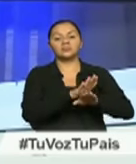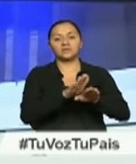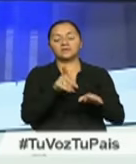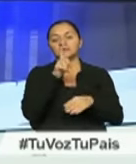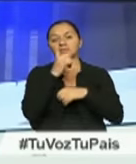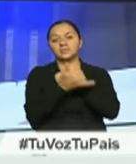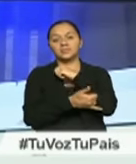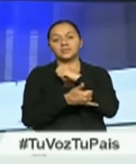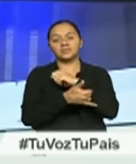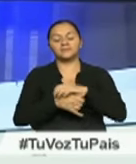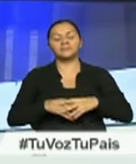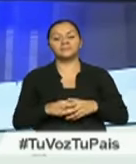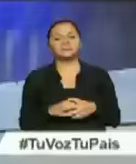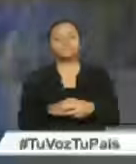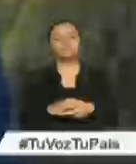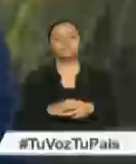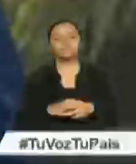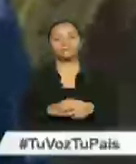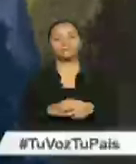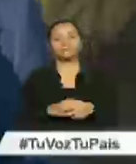los países involucrados.